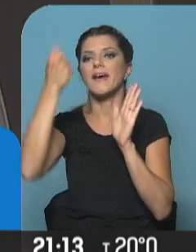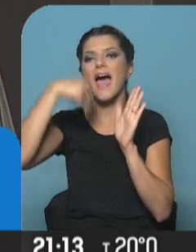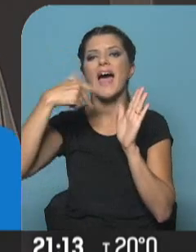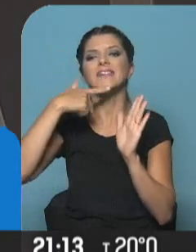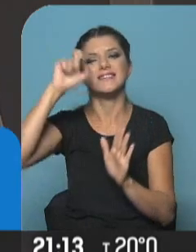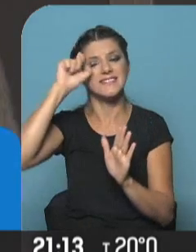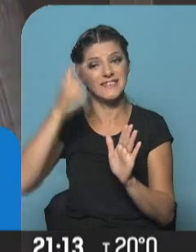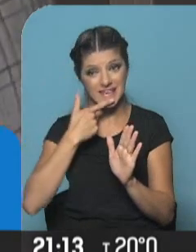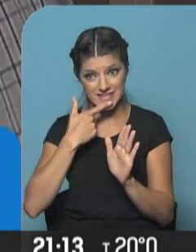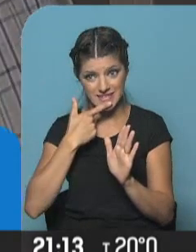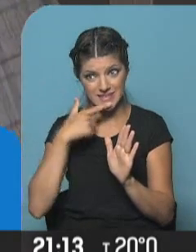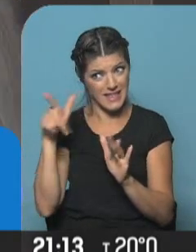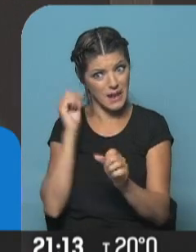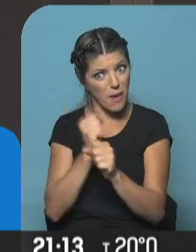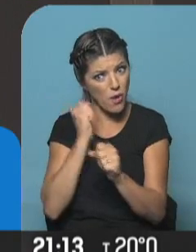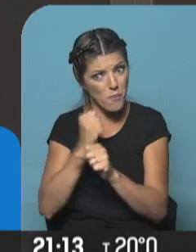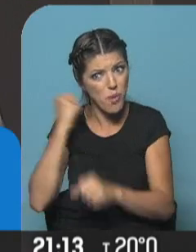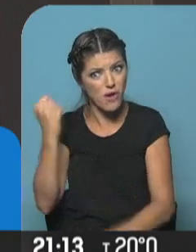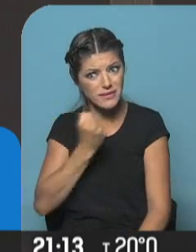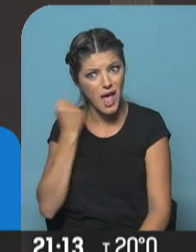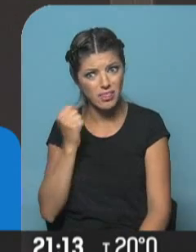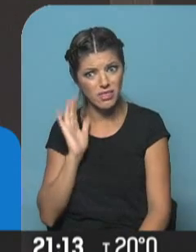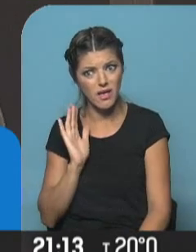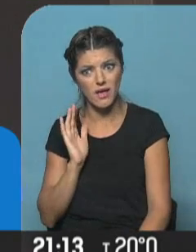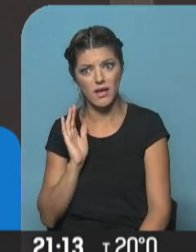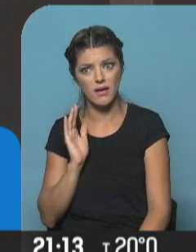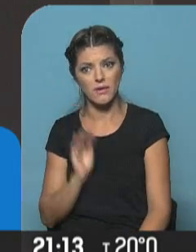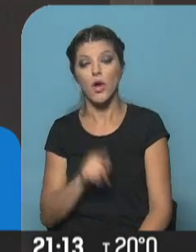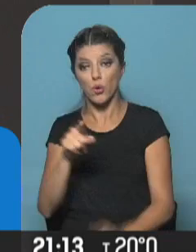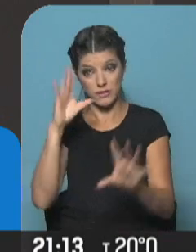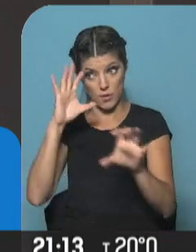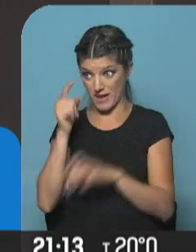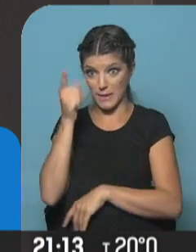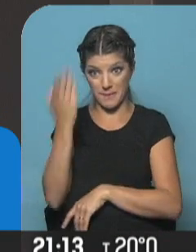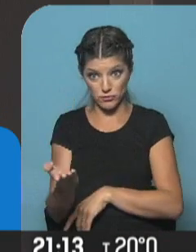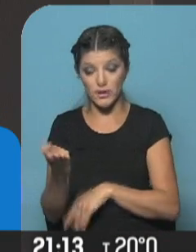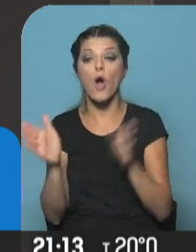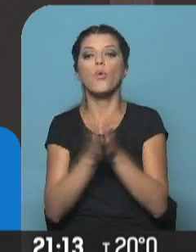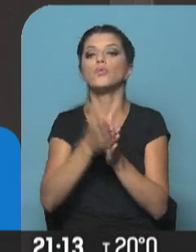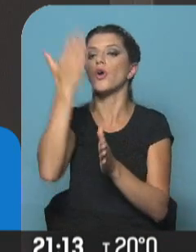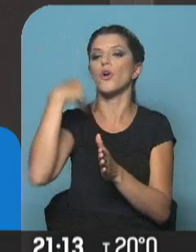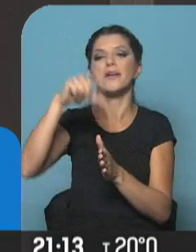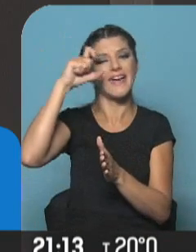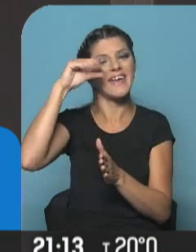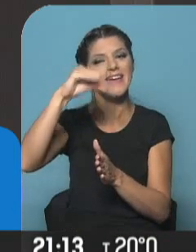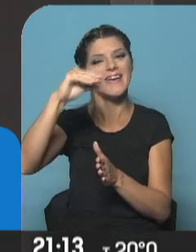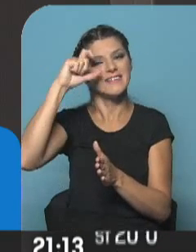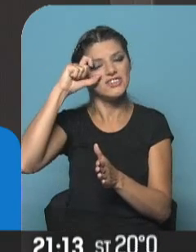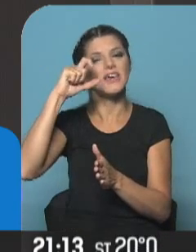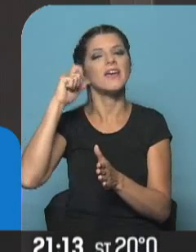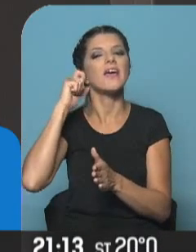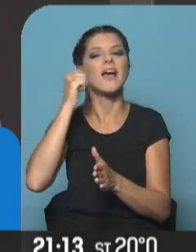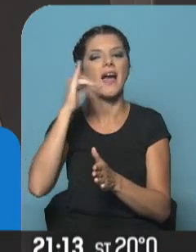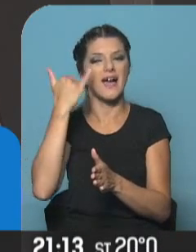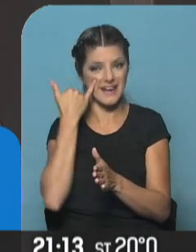importantes. Recuerden ustedes que es el mismo Amadou Boudou que junto con Ricardo Echegaray le posibilita la compraventa